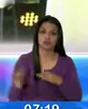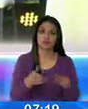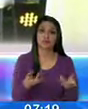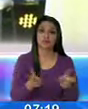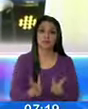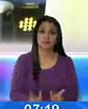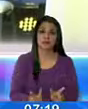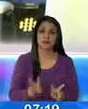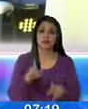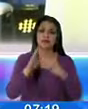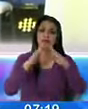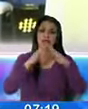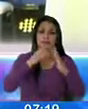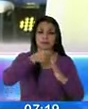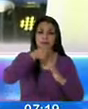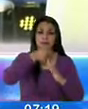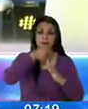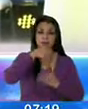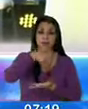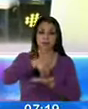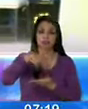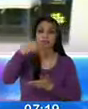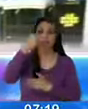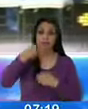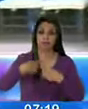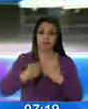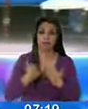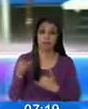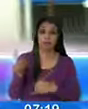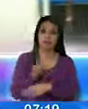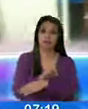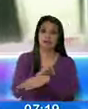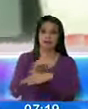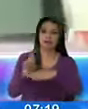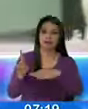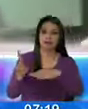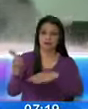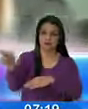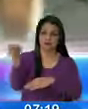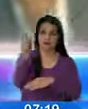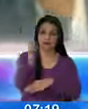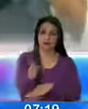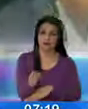centros geriátricos ubicados en el sur y el norte. Estamos con la directora de esta